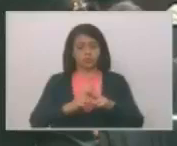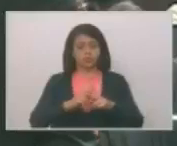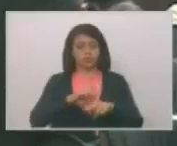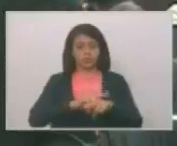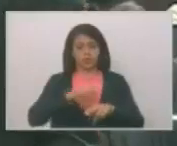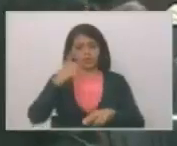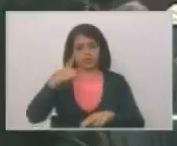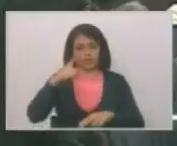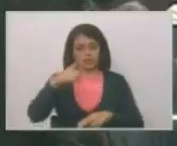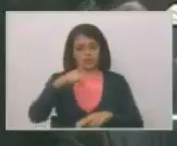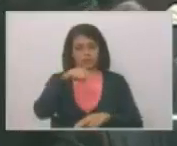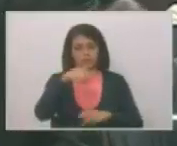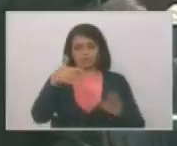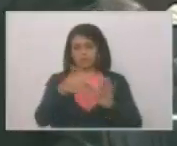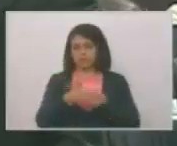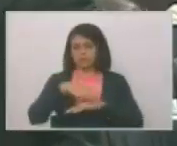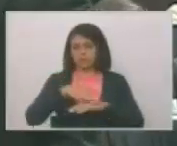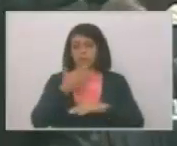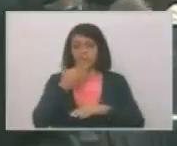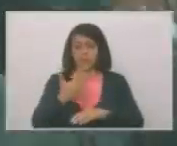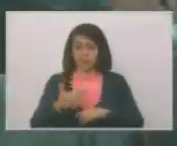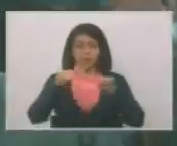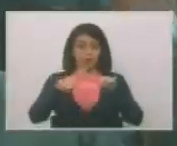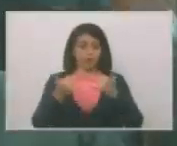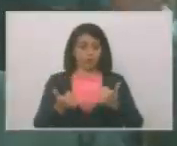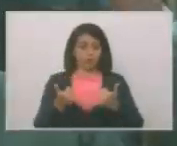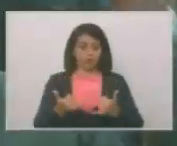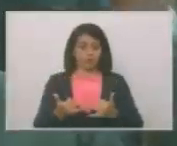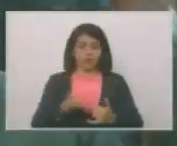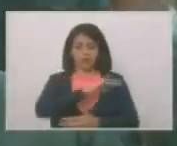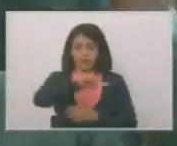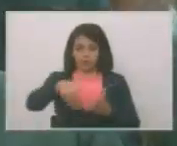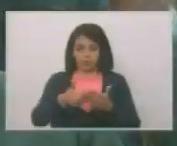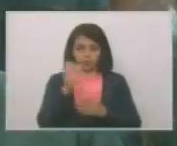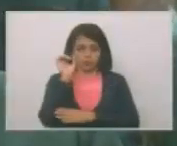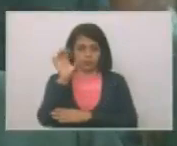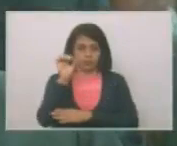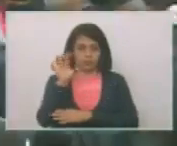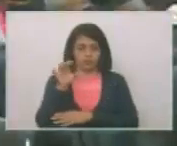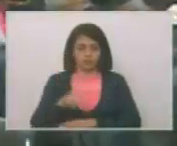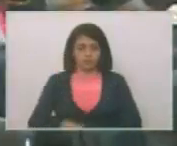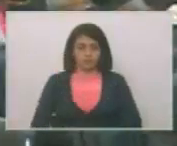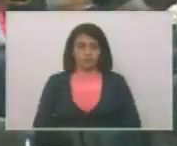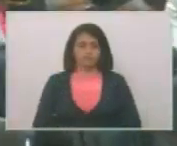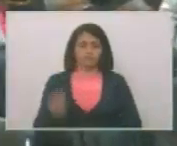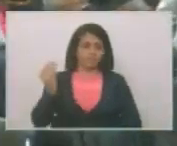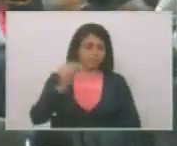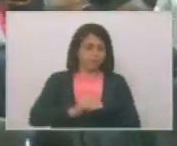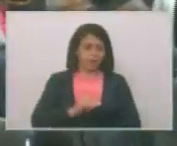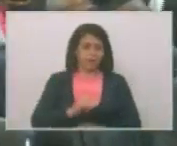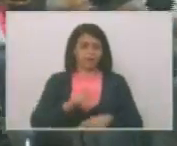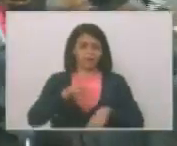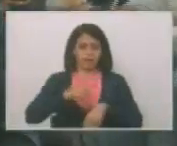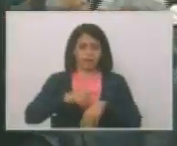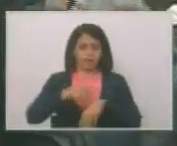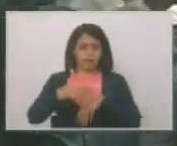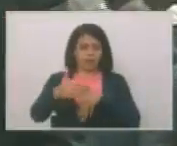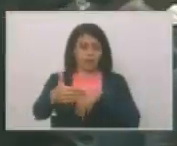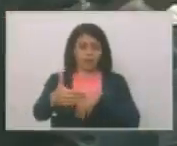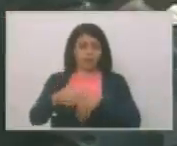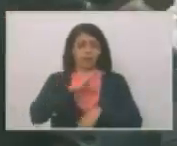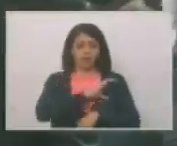Derecho. En ese sentido solicito a la plenaria ampliar pues la extensión de